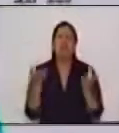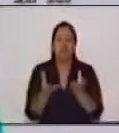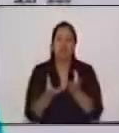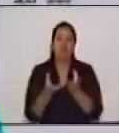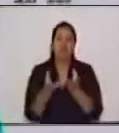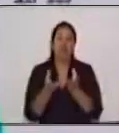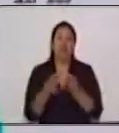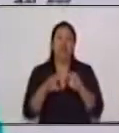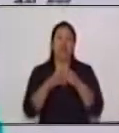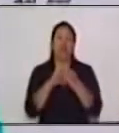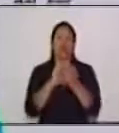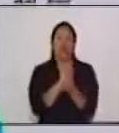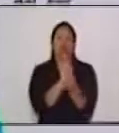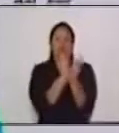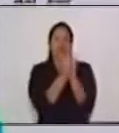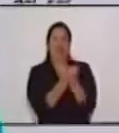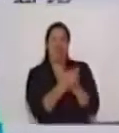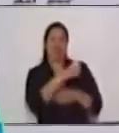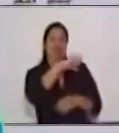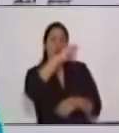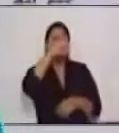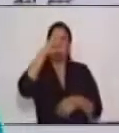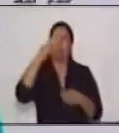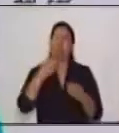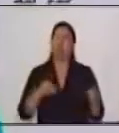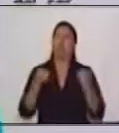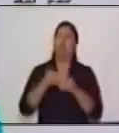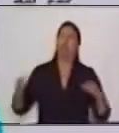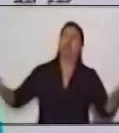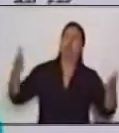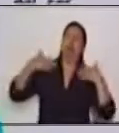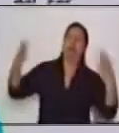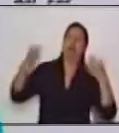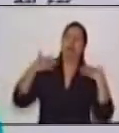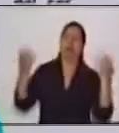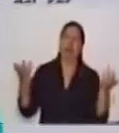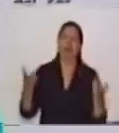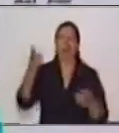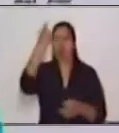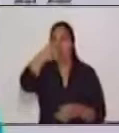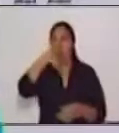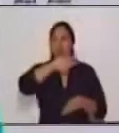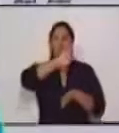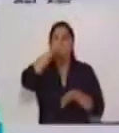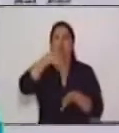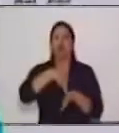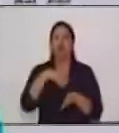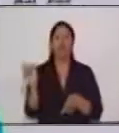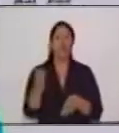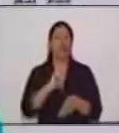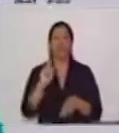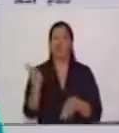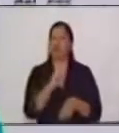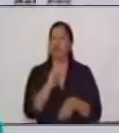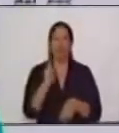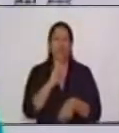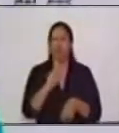climático y el efecto invernadero no son consecuencia de la naturaleza, es el resultado de la